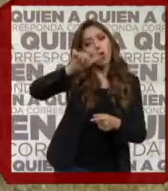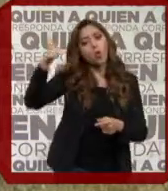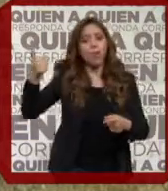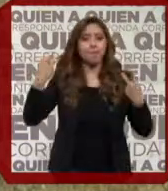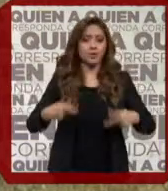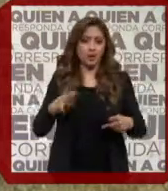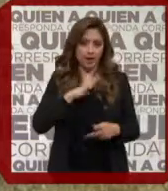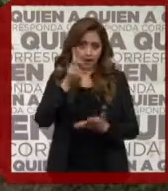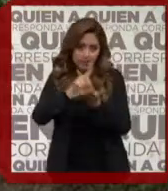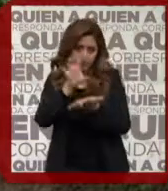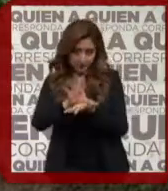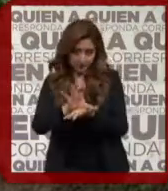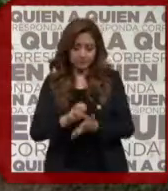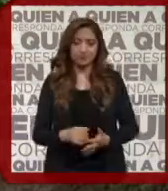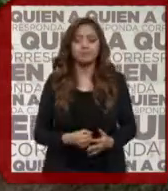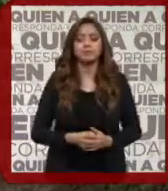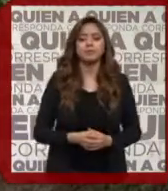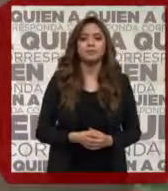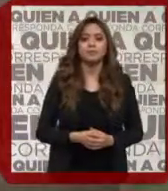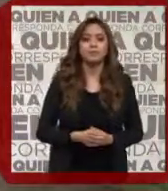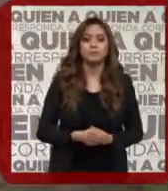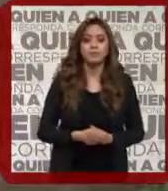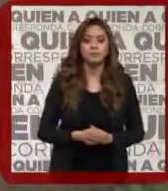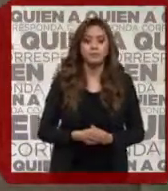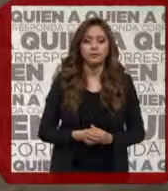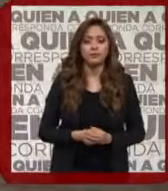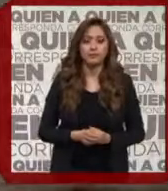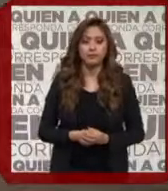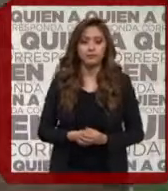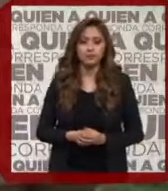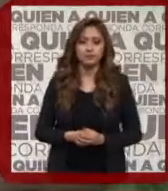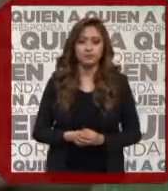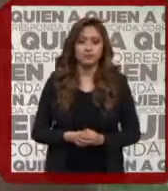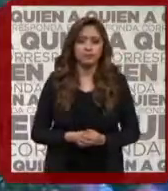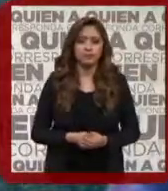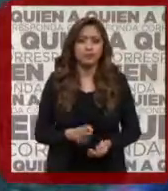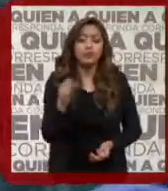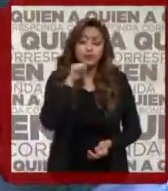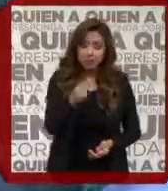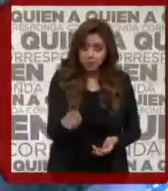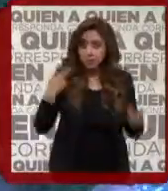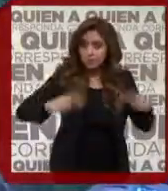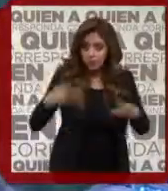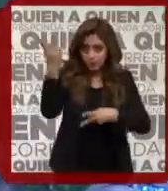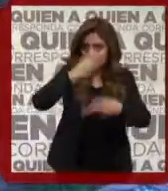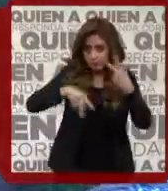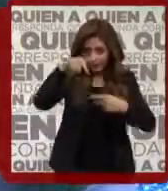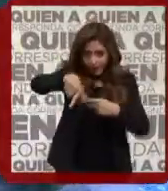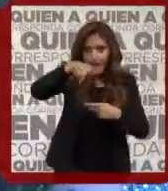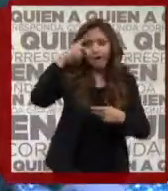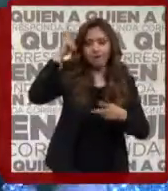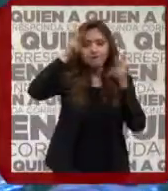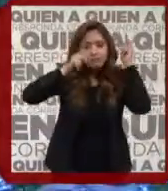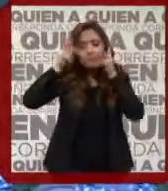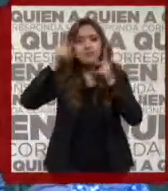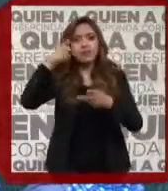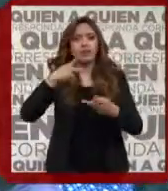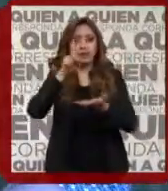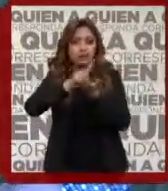tipo de discapacidad. Hay personas que también vienen con alguna discapacidad en silla de ruedas, ahí es a donde